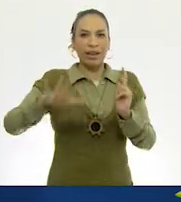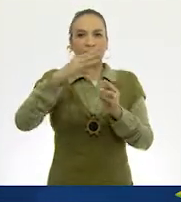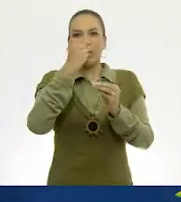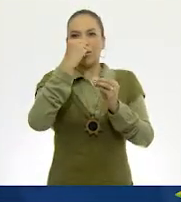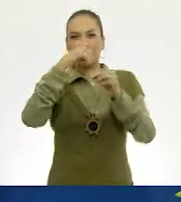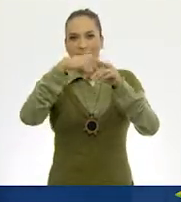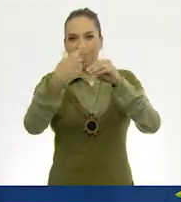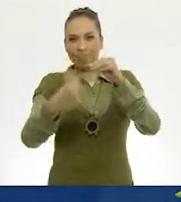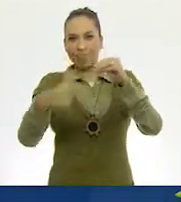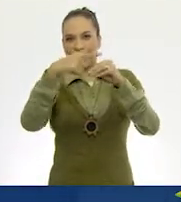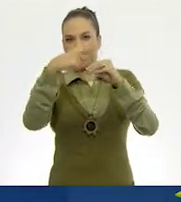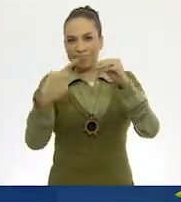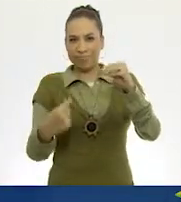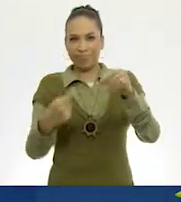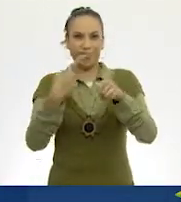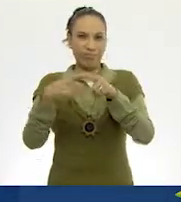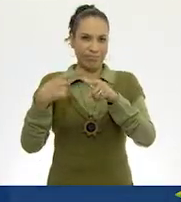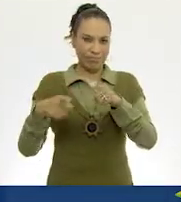ramas.